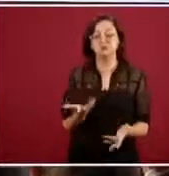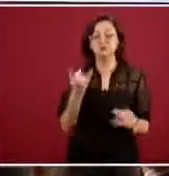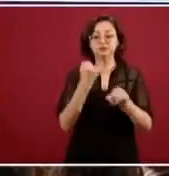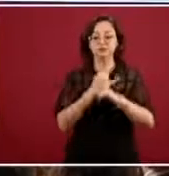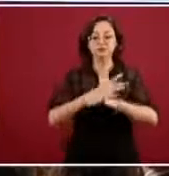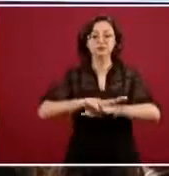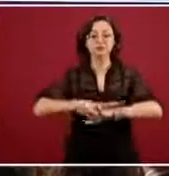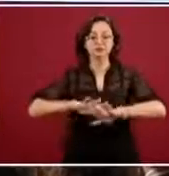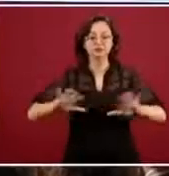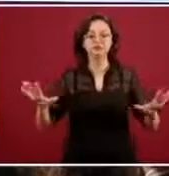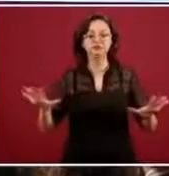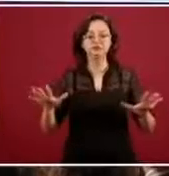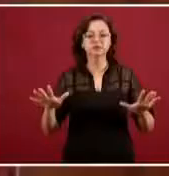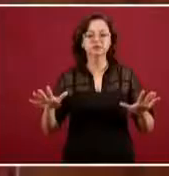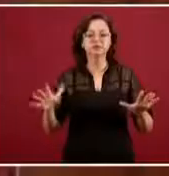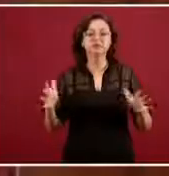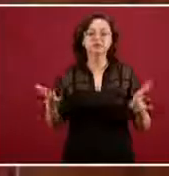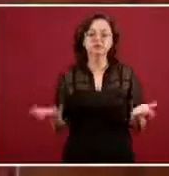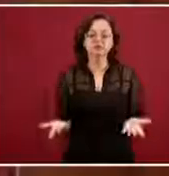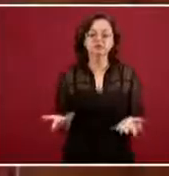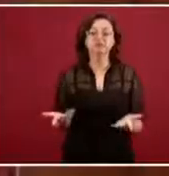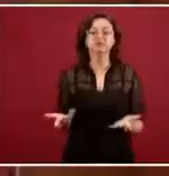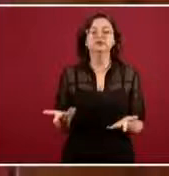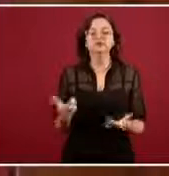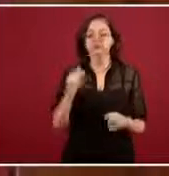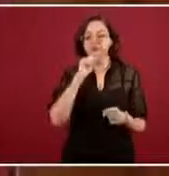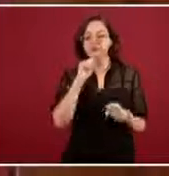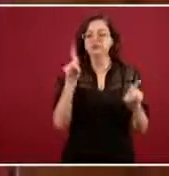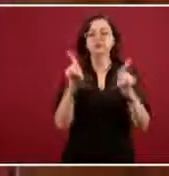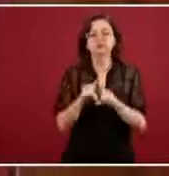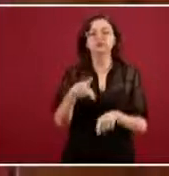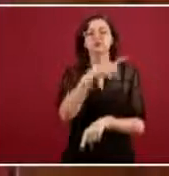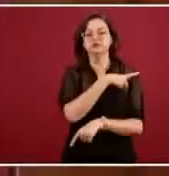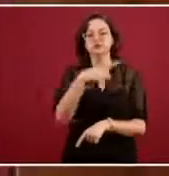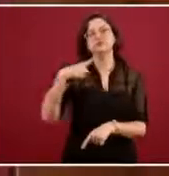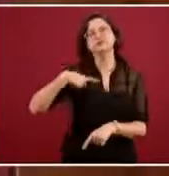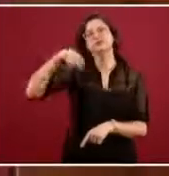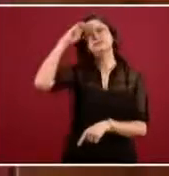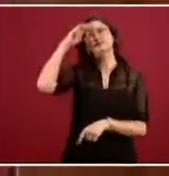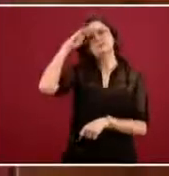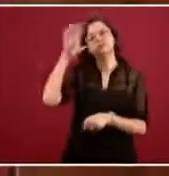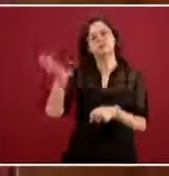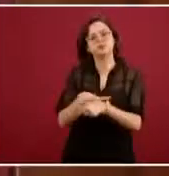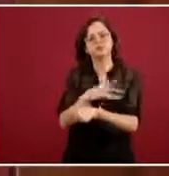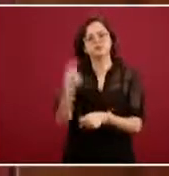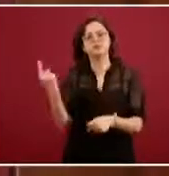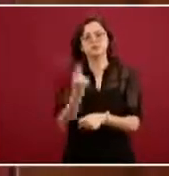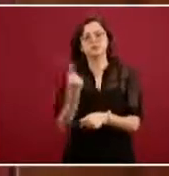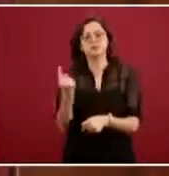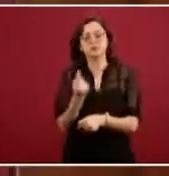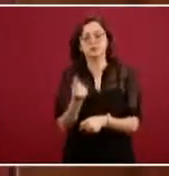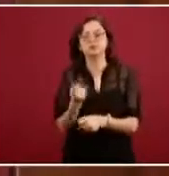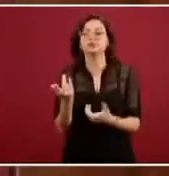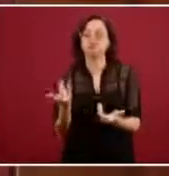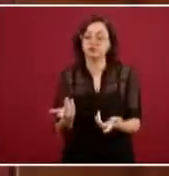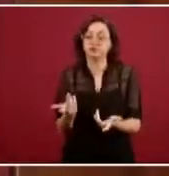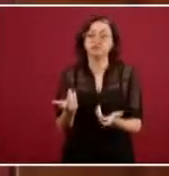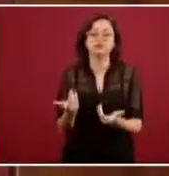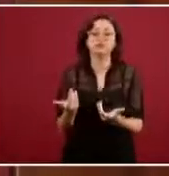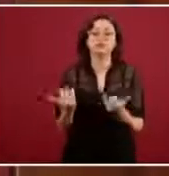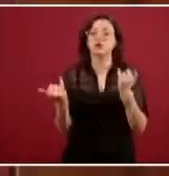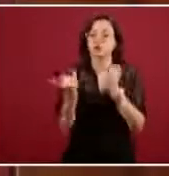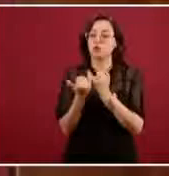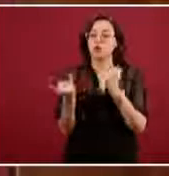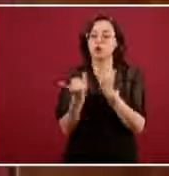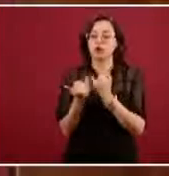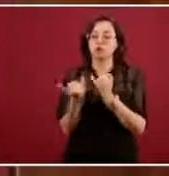información que también hay que ver las razones. Recordemos que este seguimiento también se da